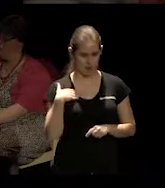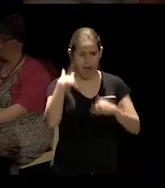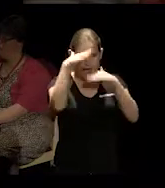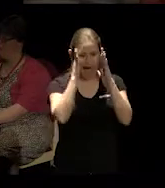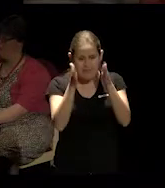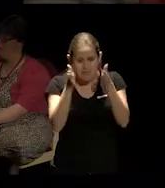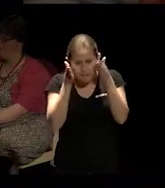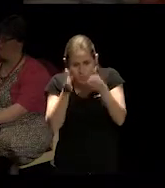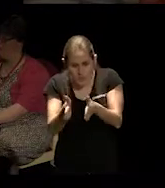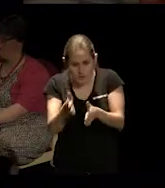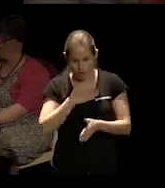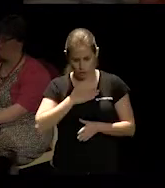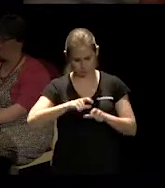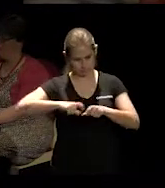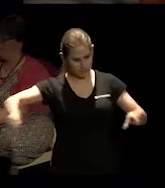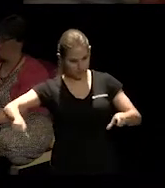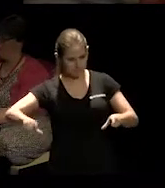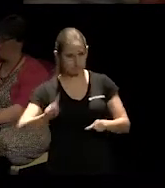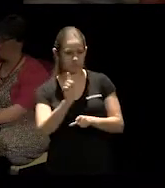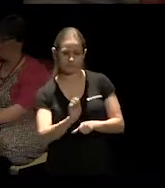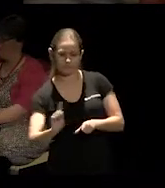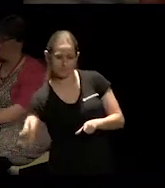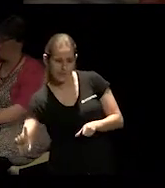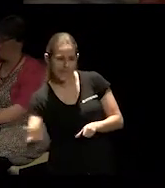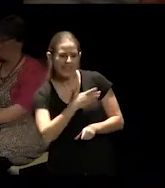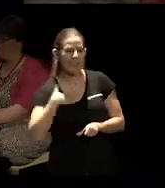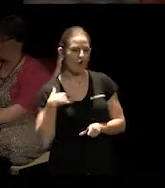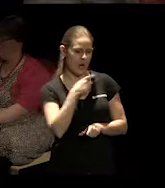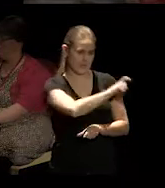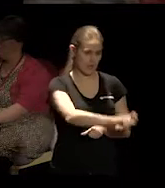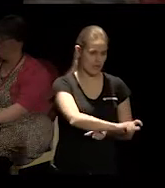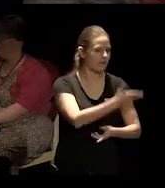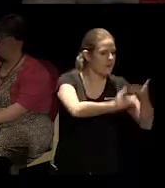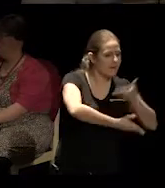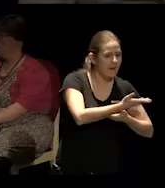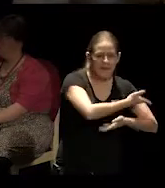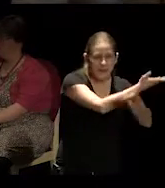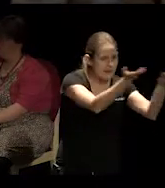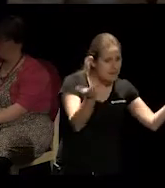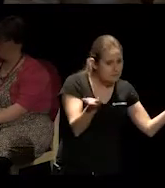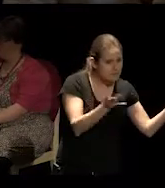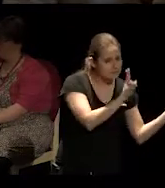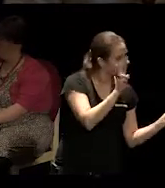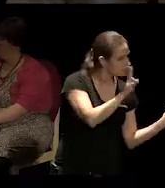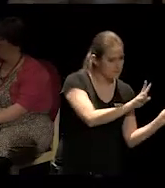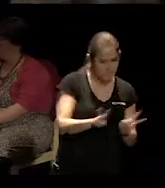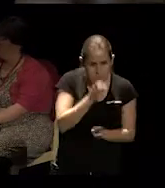espectador esté donde vosotros queréis cuando hayáis diseñado el espectáculo? Por lo tanto, tampoco es una solución desde el punto de vista artístico.